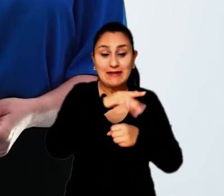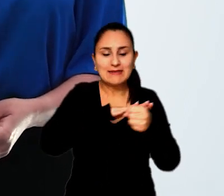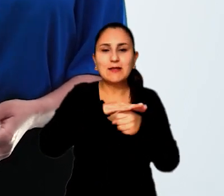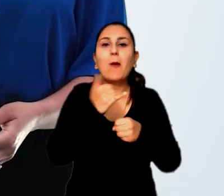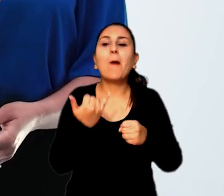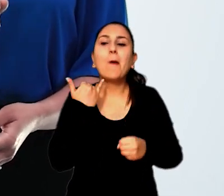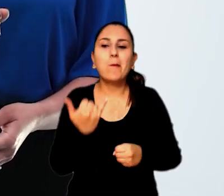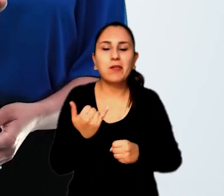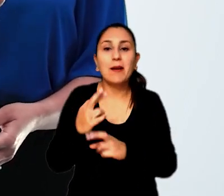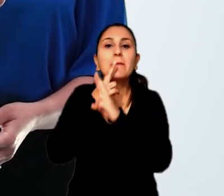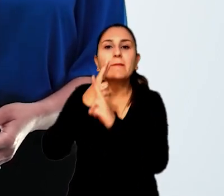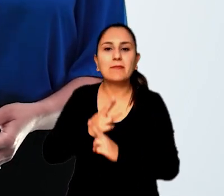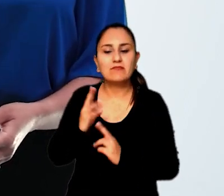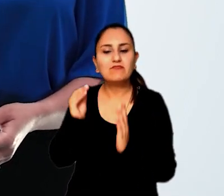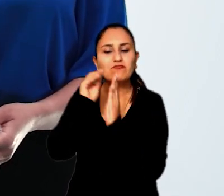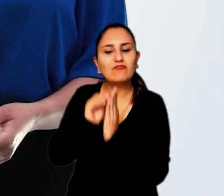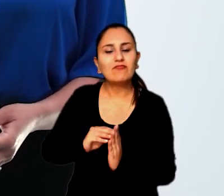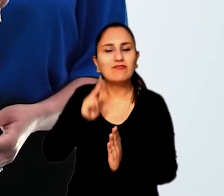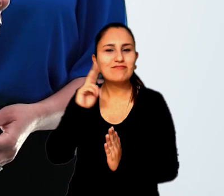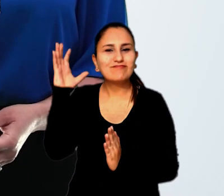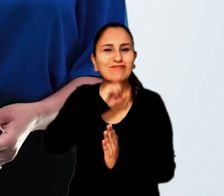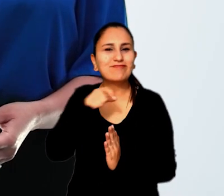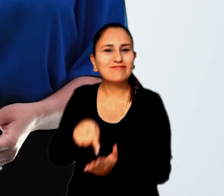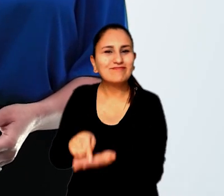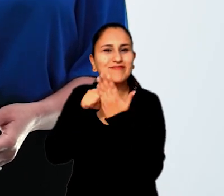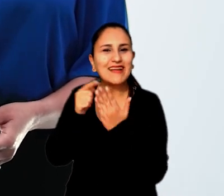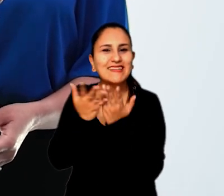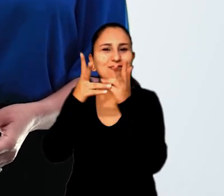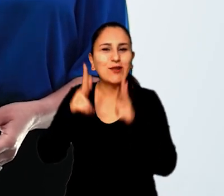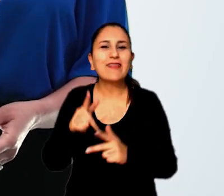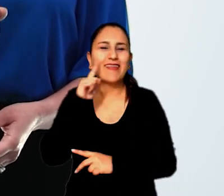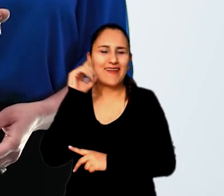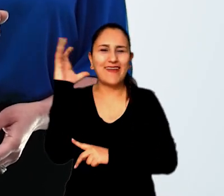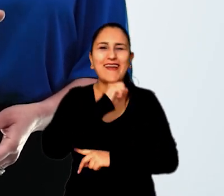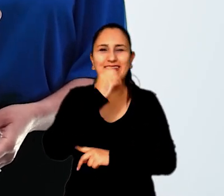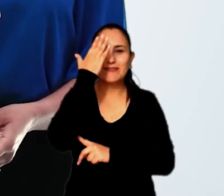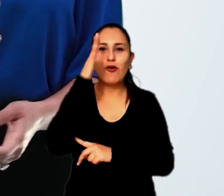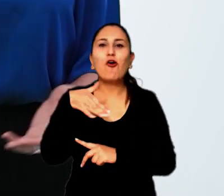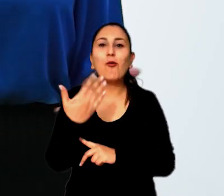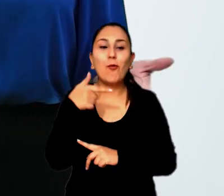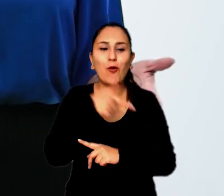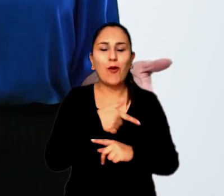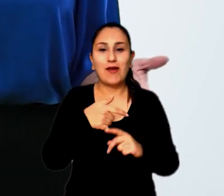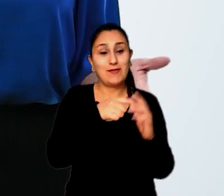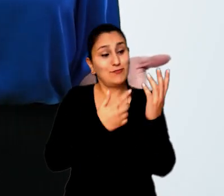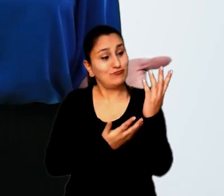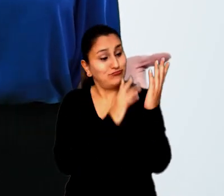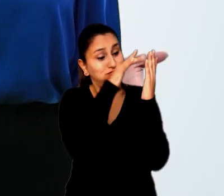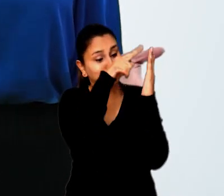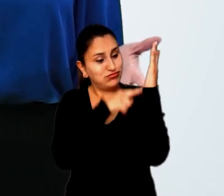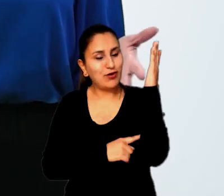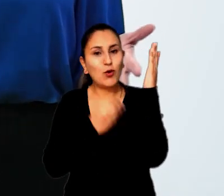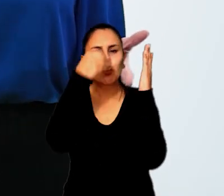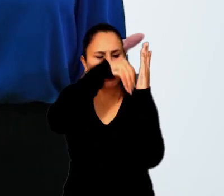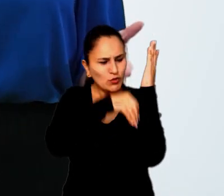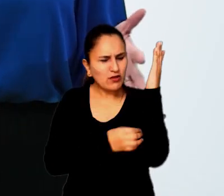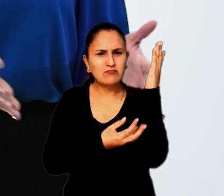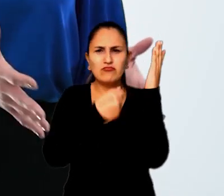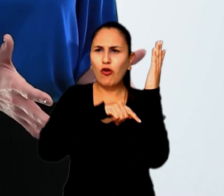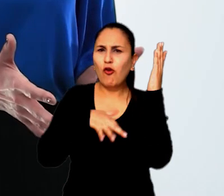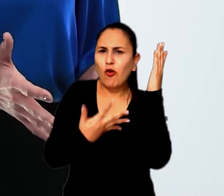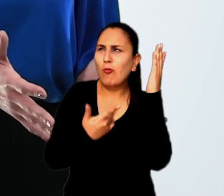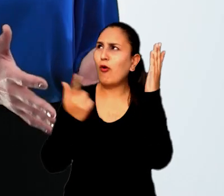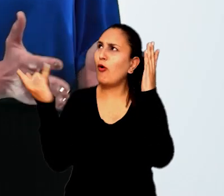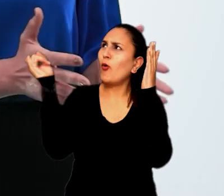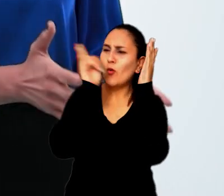observa que el estudiante reconoce como obtienen energía y nutrientes las plantas puede mencionar sólo dos de los siguientes